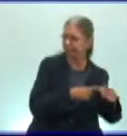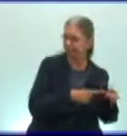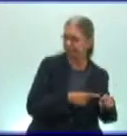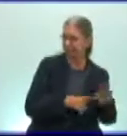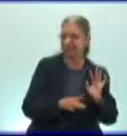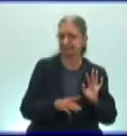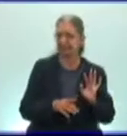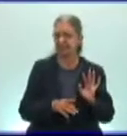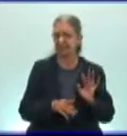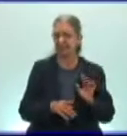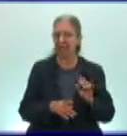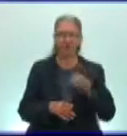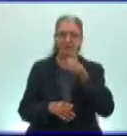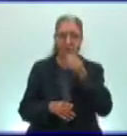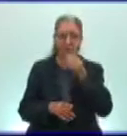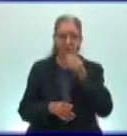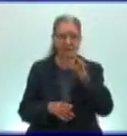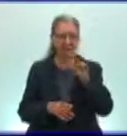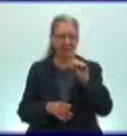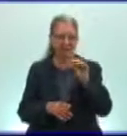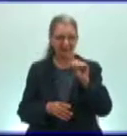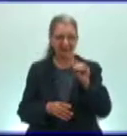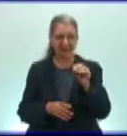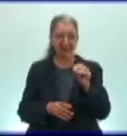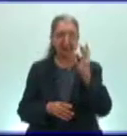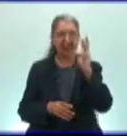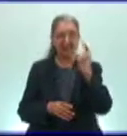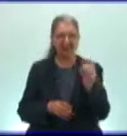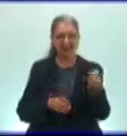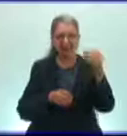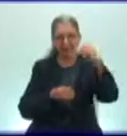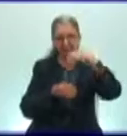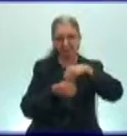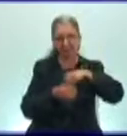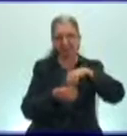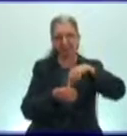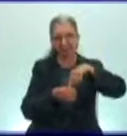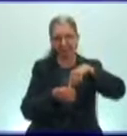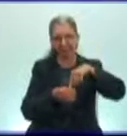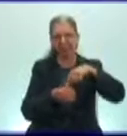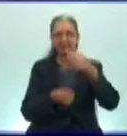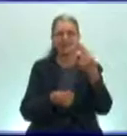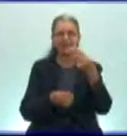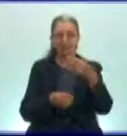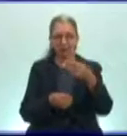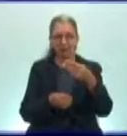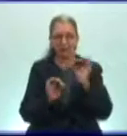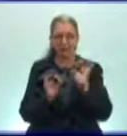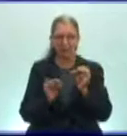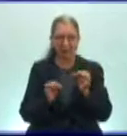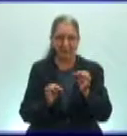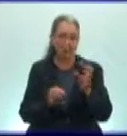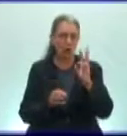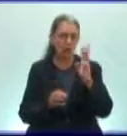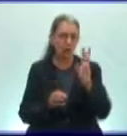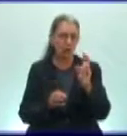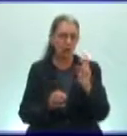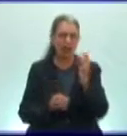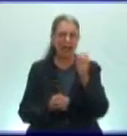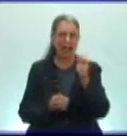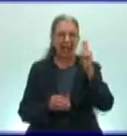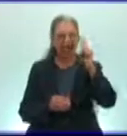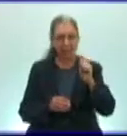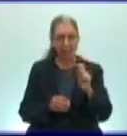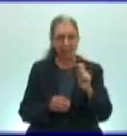decir que la cantidad de protones que hay en un núcleo de un átomo coincide con el número atómico y con el valor de